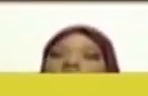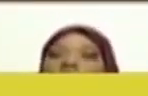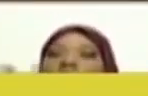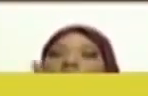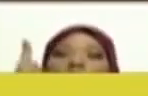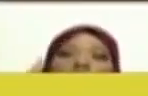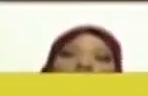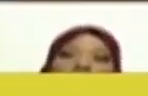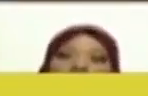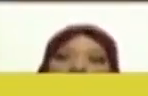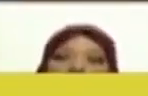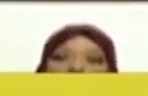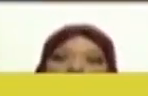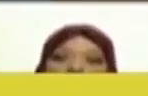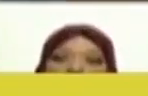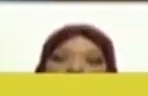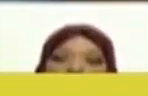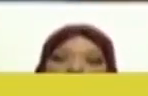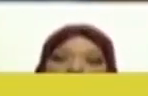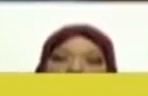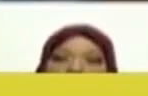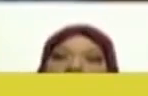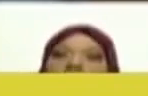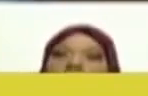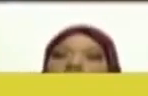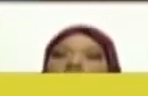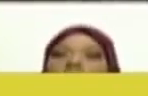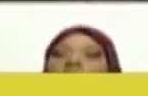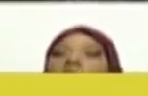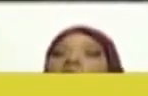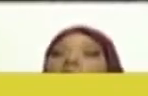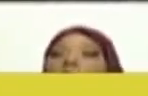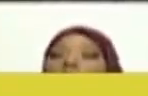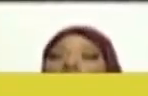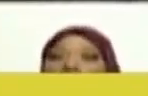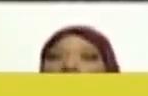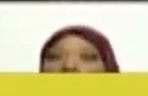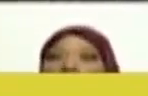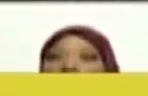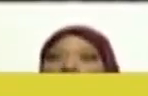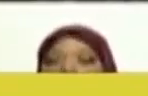Bolivariana de Venezuela. Que vengan las niñas y los niños de las escuelas a